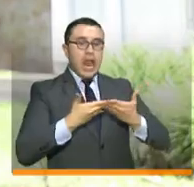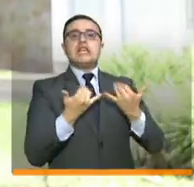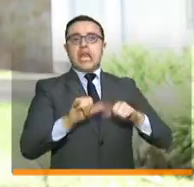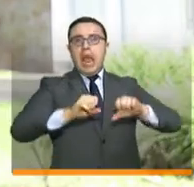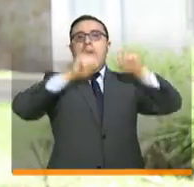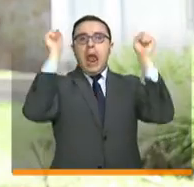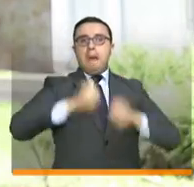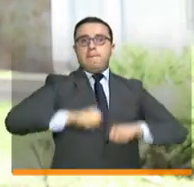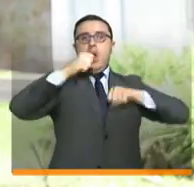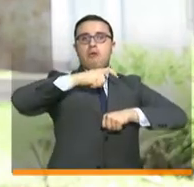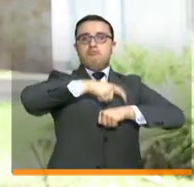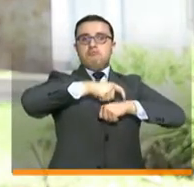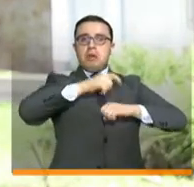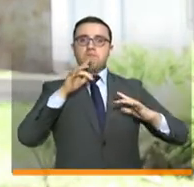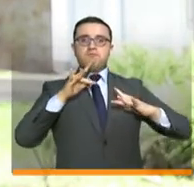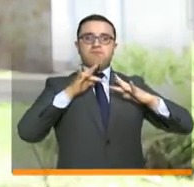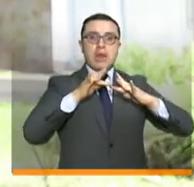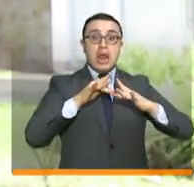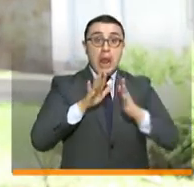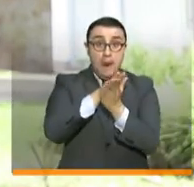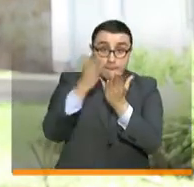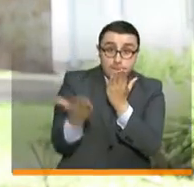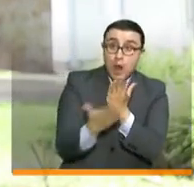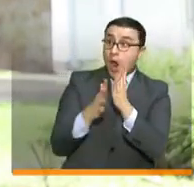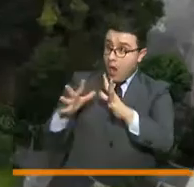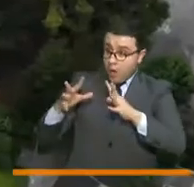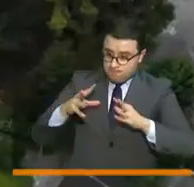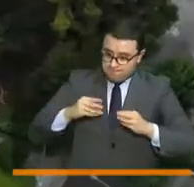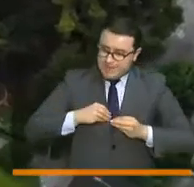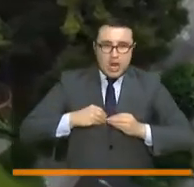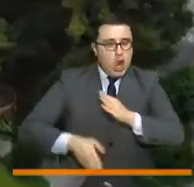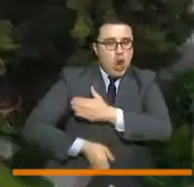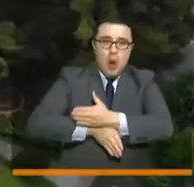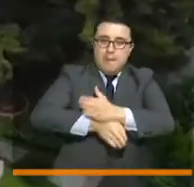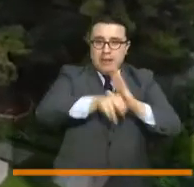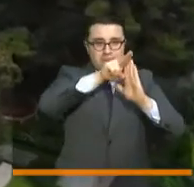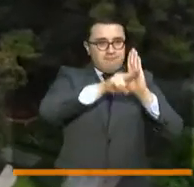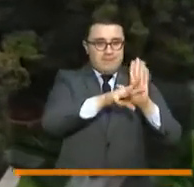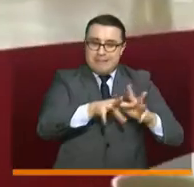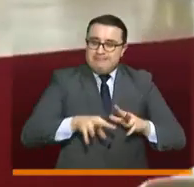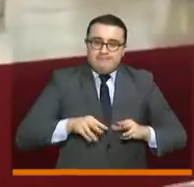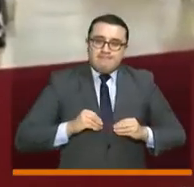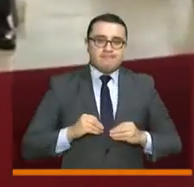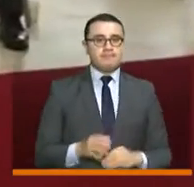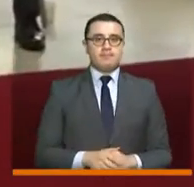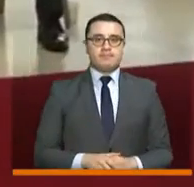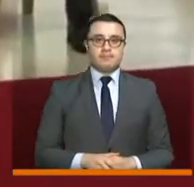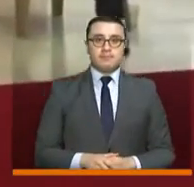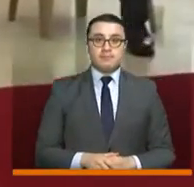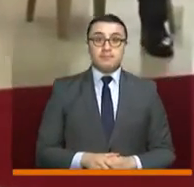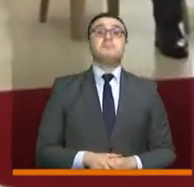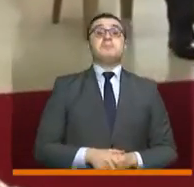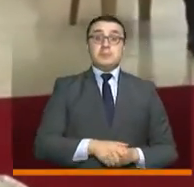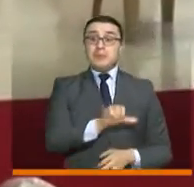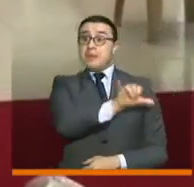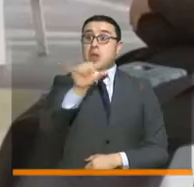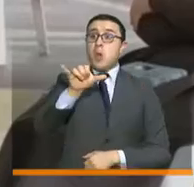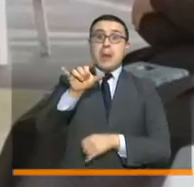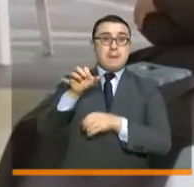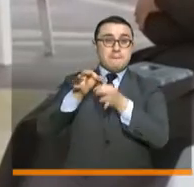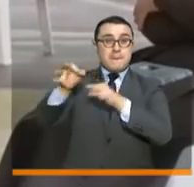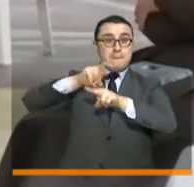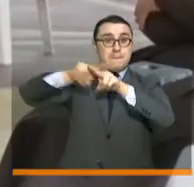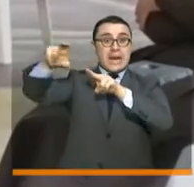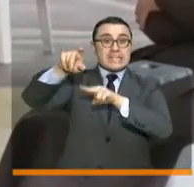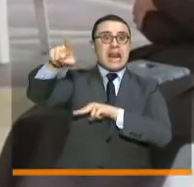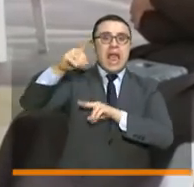momento oportuno y protocolos que seguimos a pie de letra. De igual manera, en Manizales se adelantan procesos de diálogo y